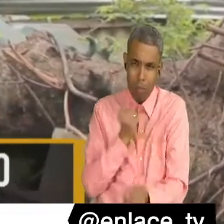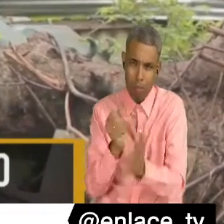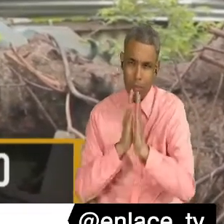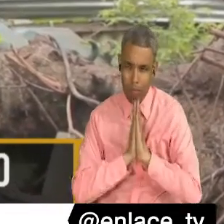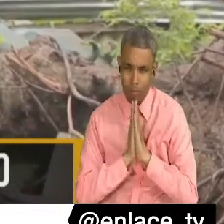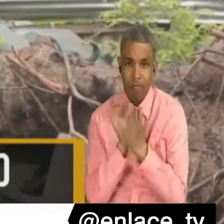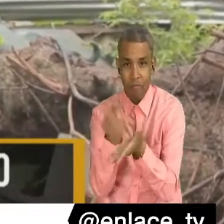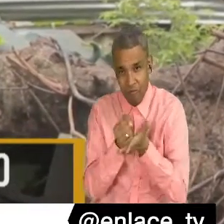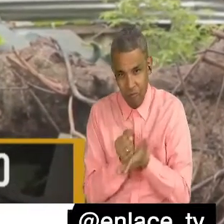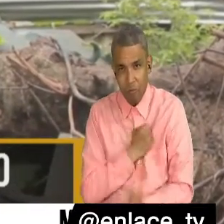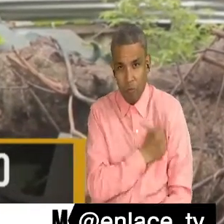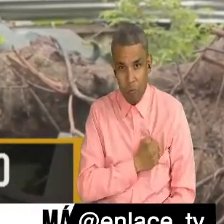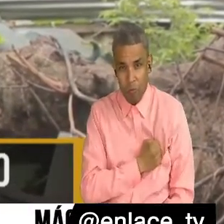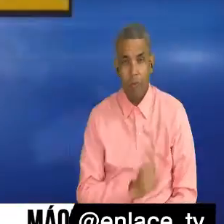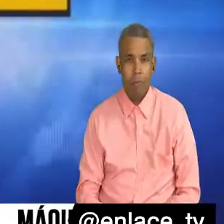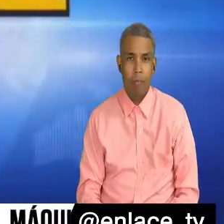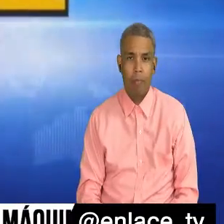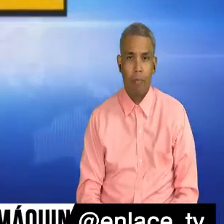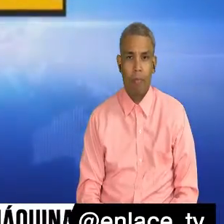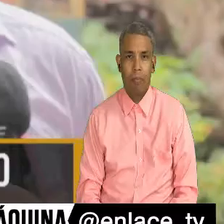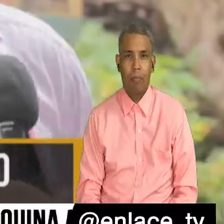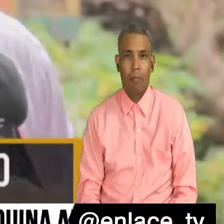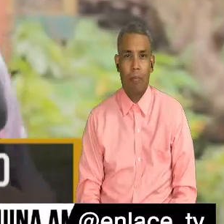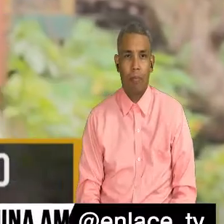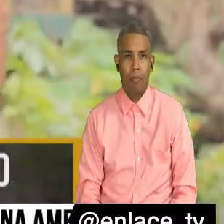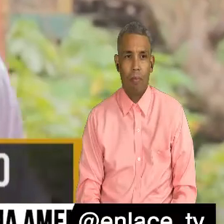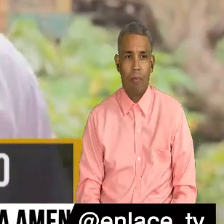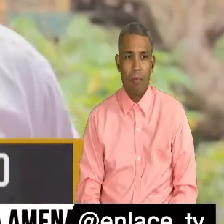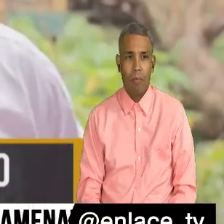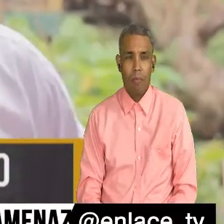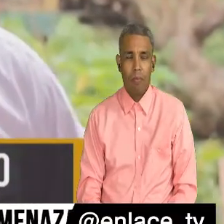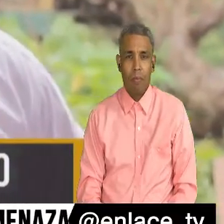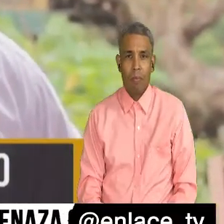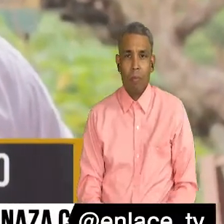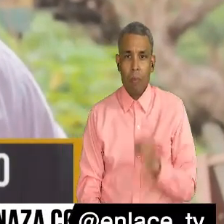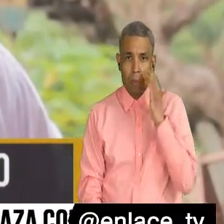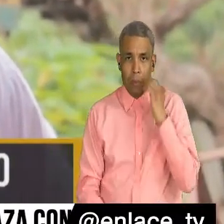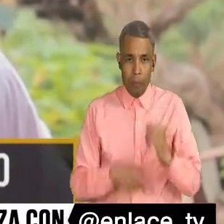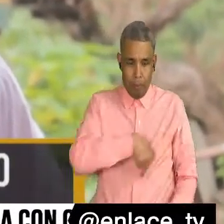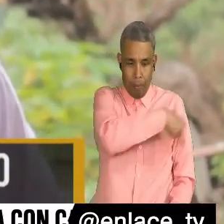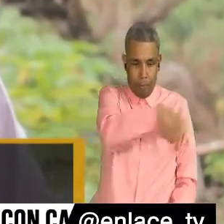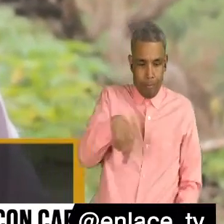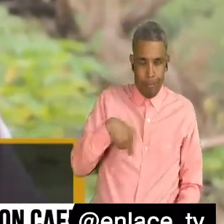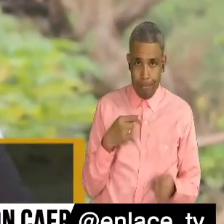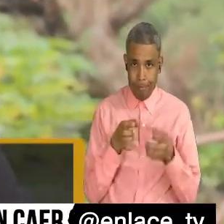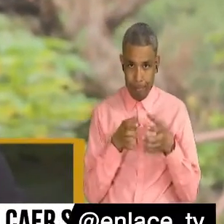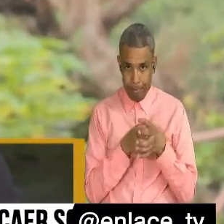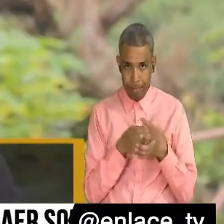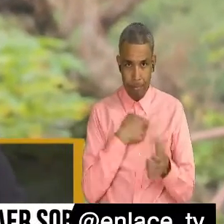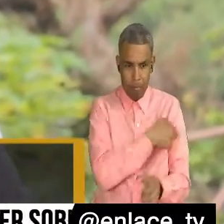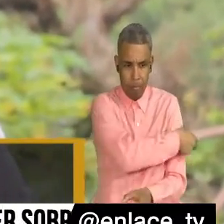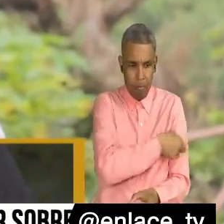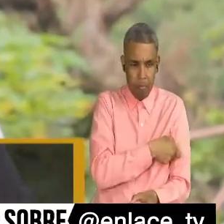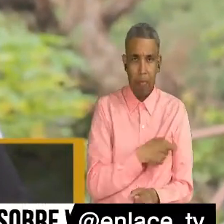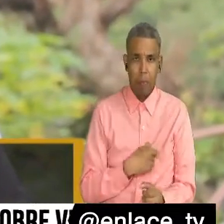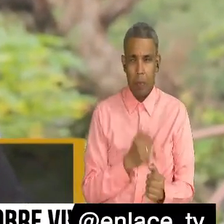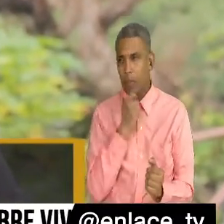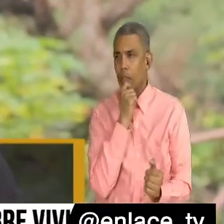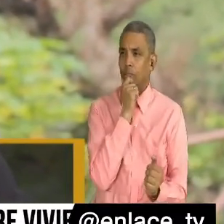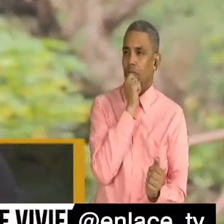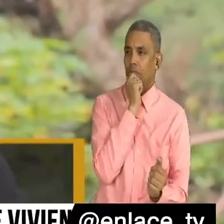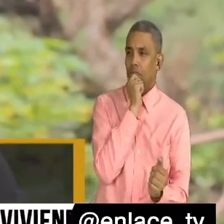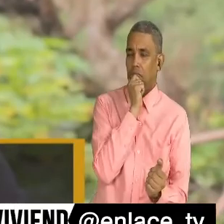entregó también algunas recomendaciones. La parte de gestión de riesgo inmediatamente va a hacer un informe técnico en el cual se va a enviar a las demás